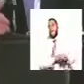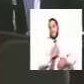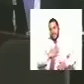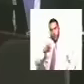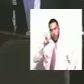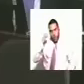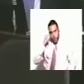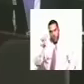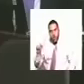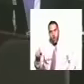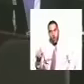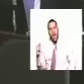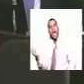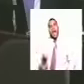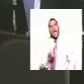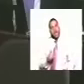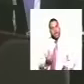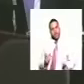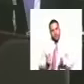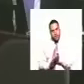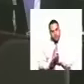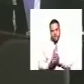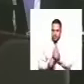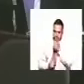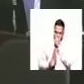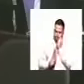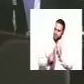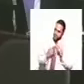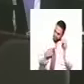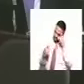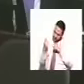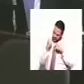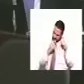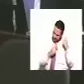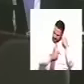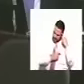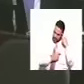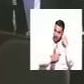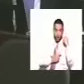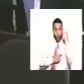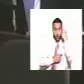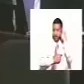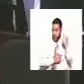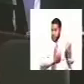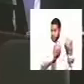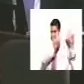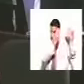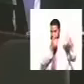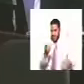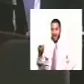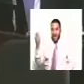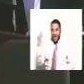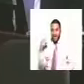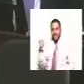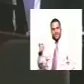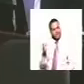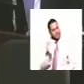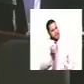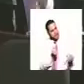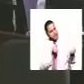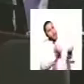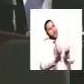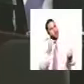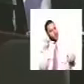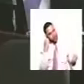sino que lo mejorara, porque usted me hizo pensar que mi gobierno era muy bueno, porque usted siempre vivía apoyando